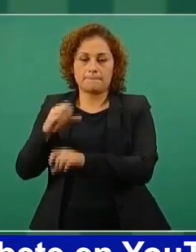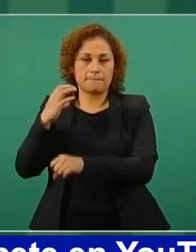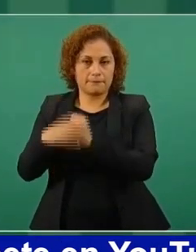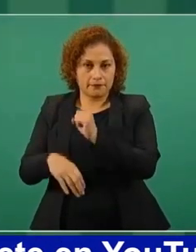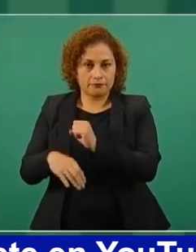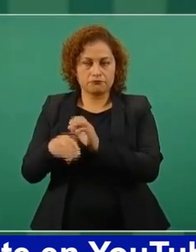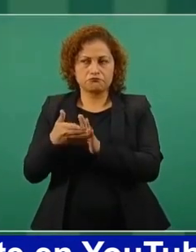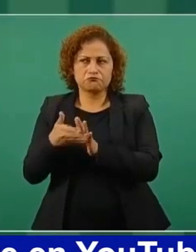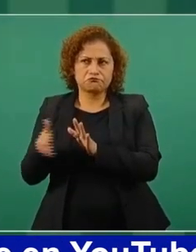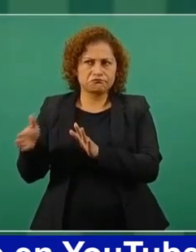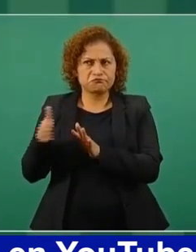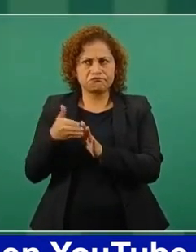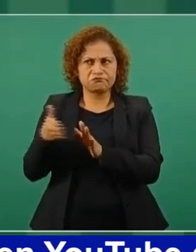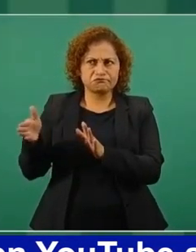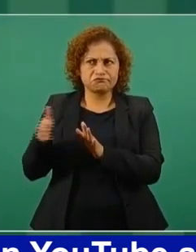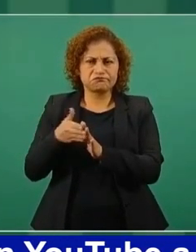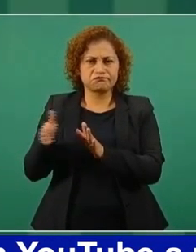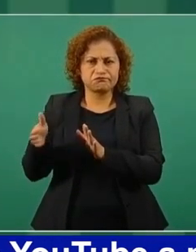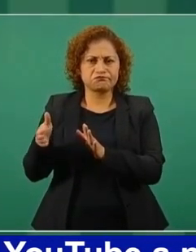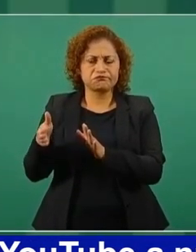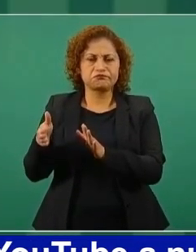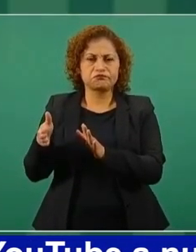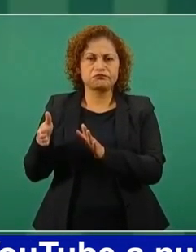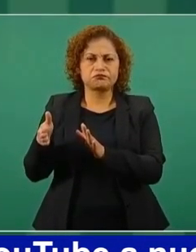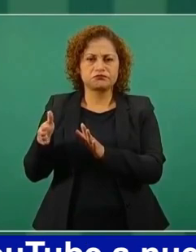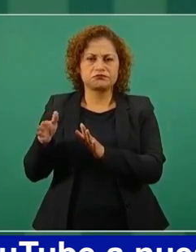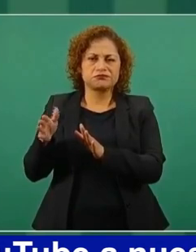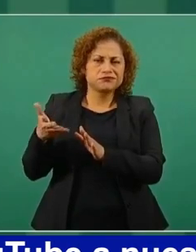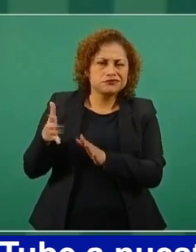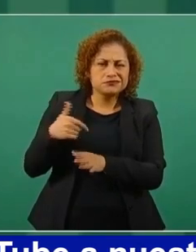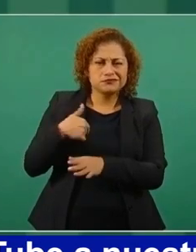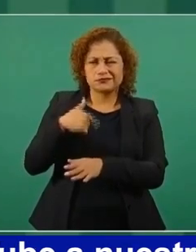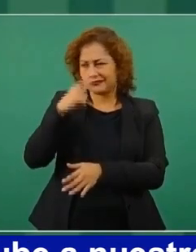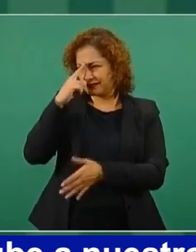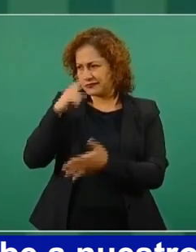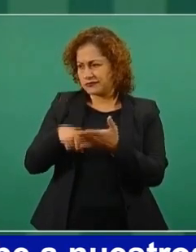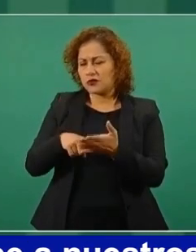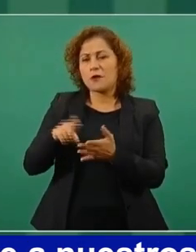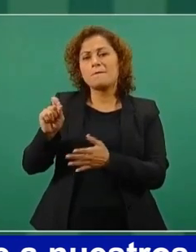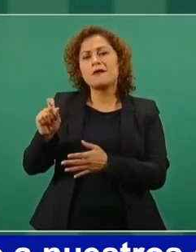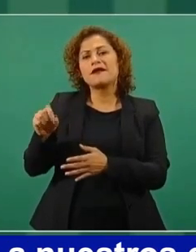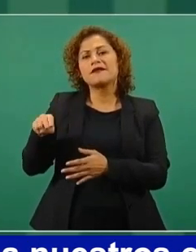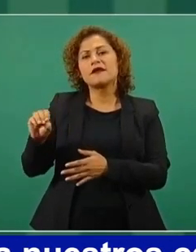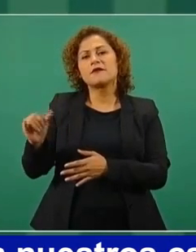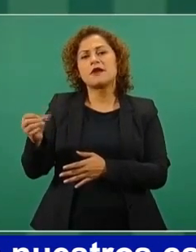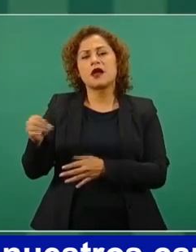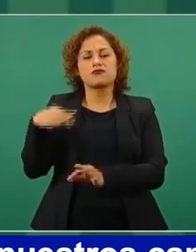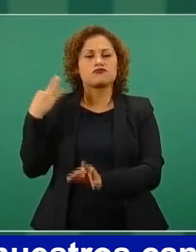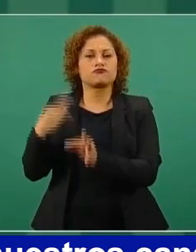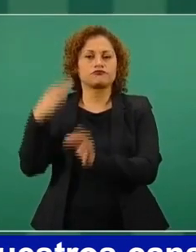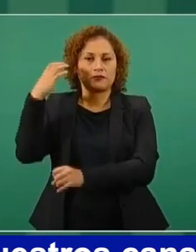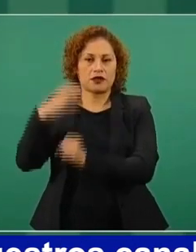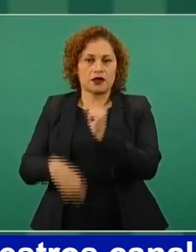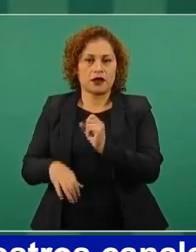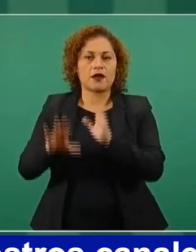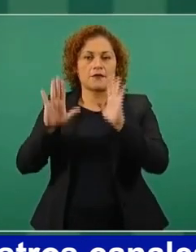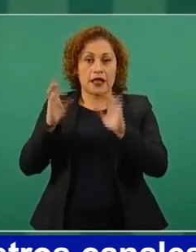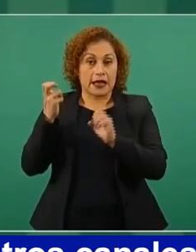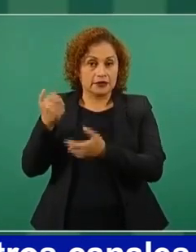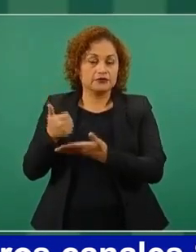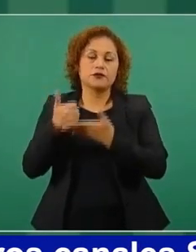mediados, como más tardar el día 20 de mayo, y esto nos va a ayudar mucho